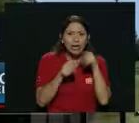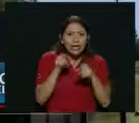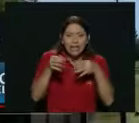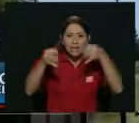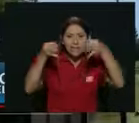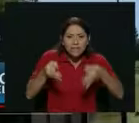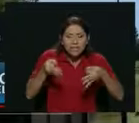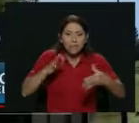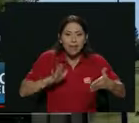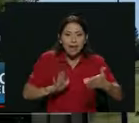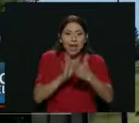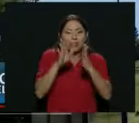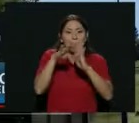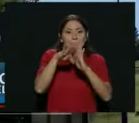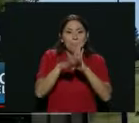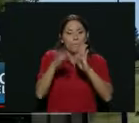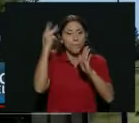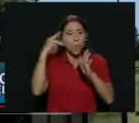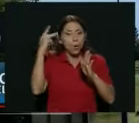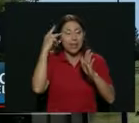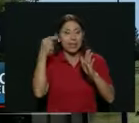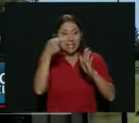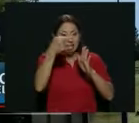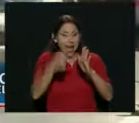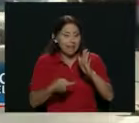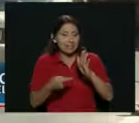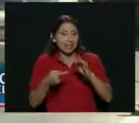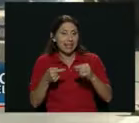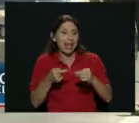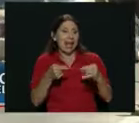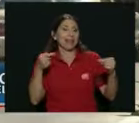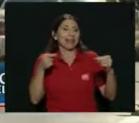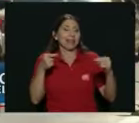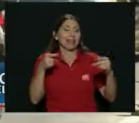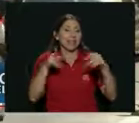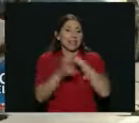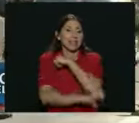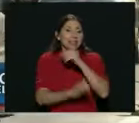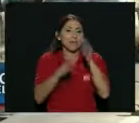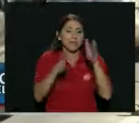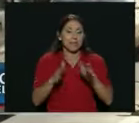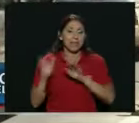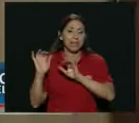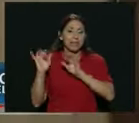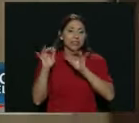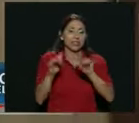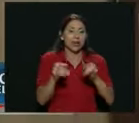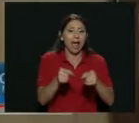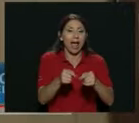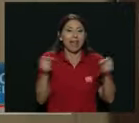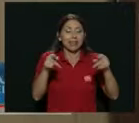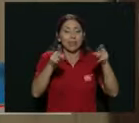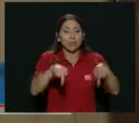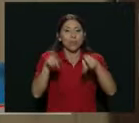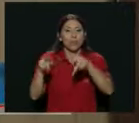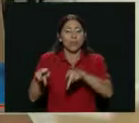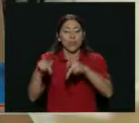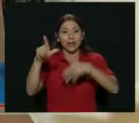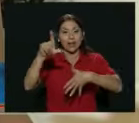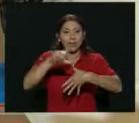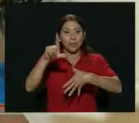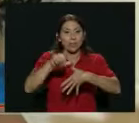realizan una crítica firme como debería ser ante políticas claramente anti-inmigración y antipueblo